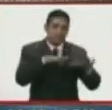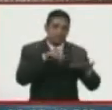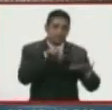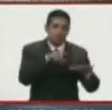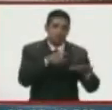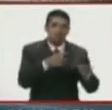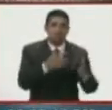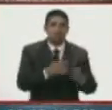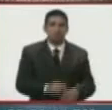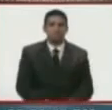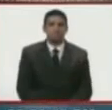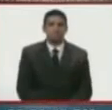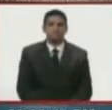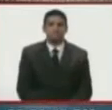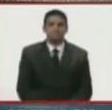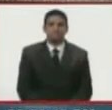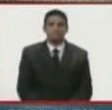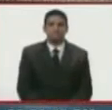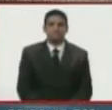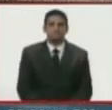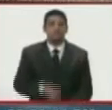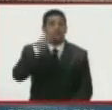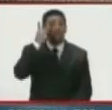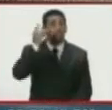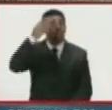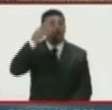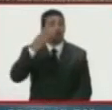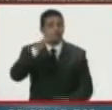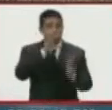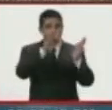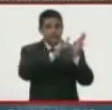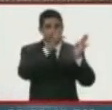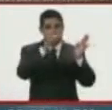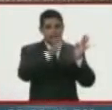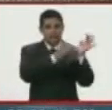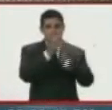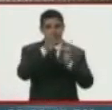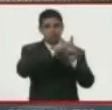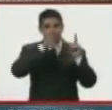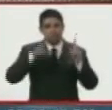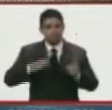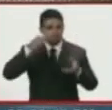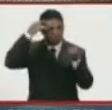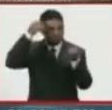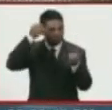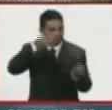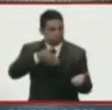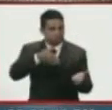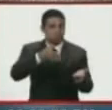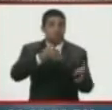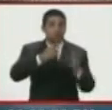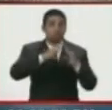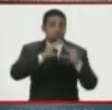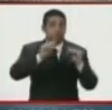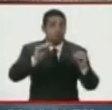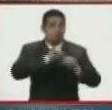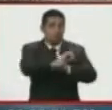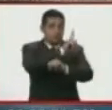pedimos la bendición de nuestro Señor Jesucristo y le pedimos que le dé toda la fuerza